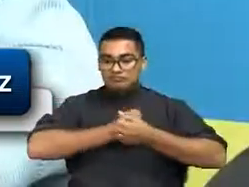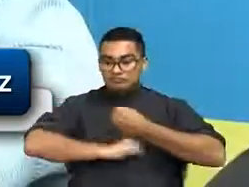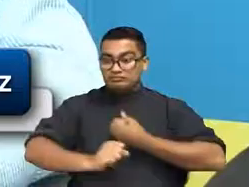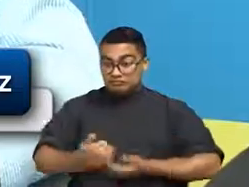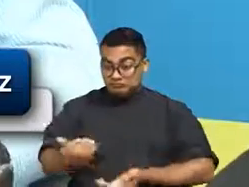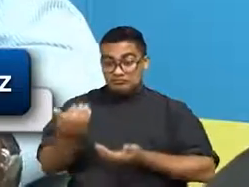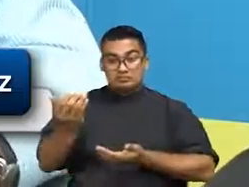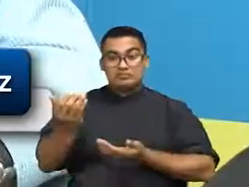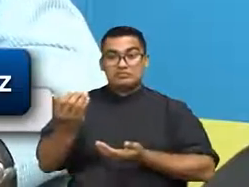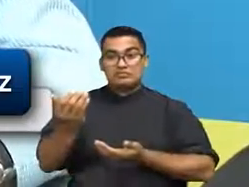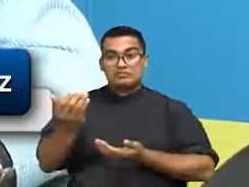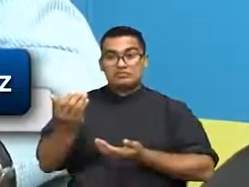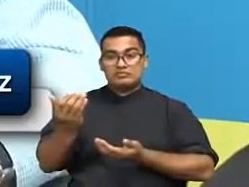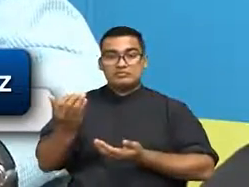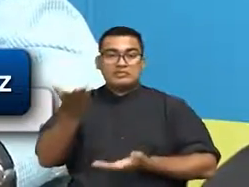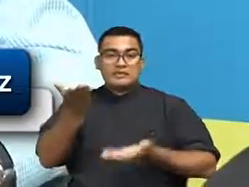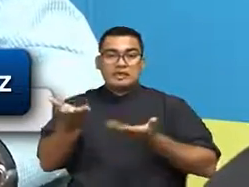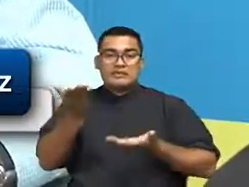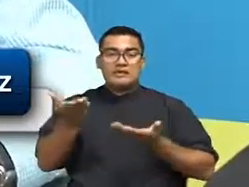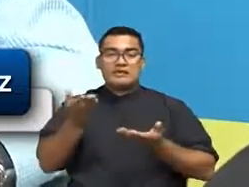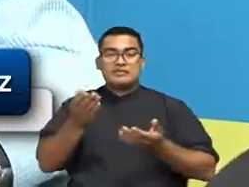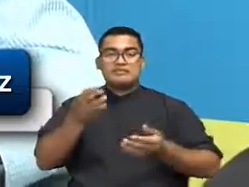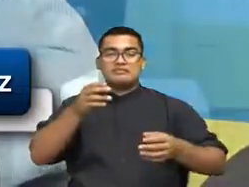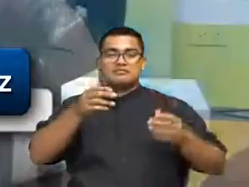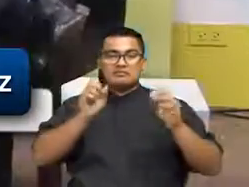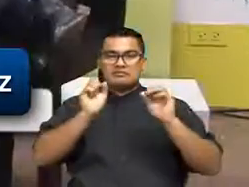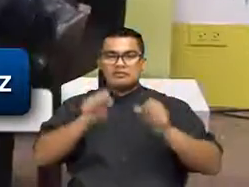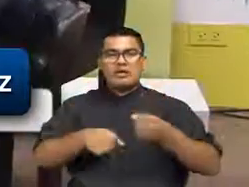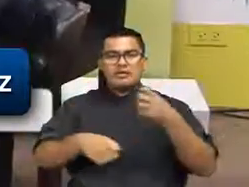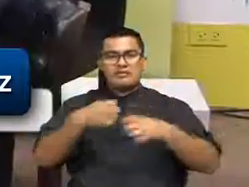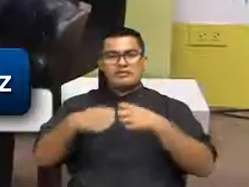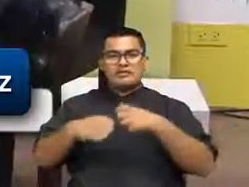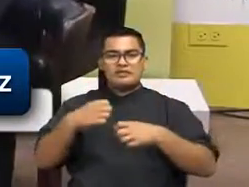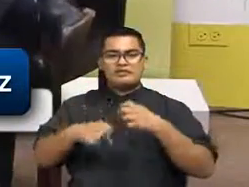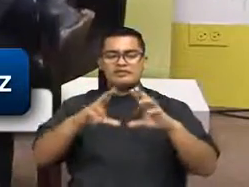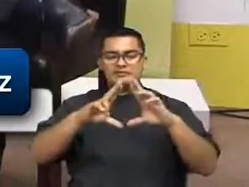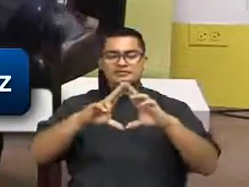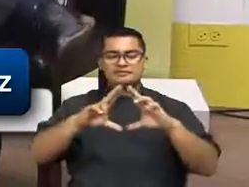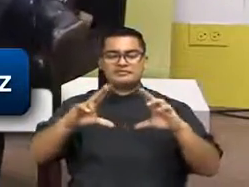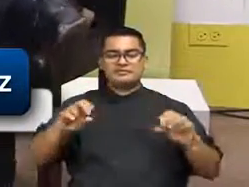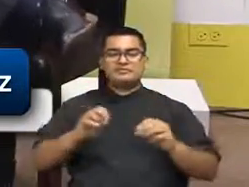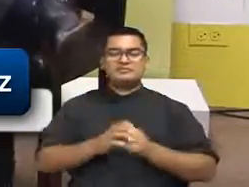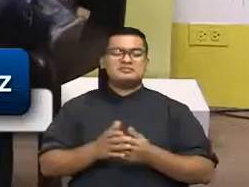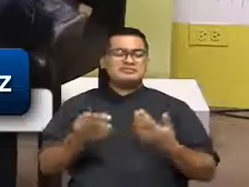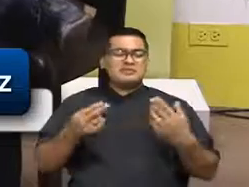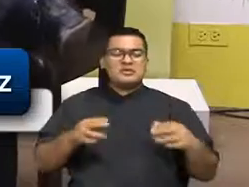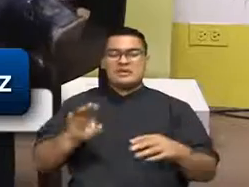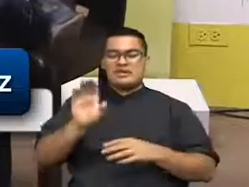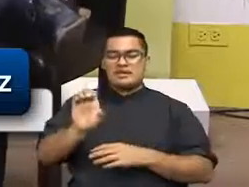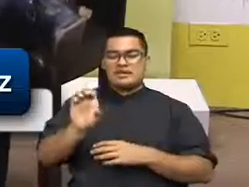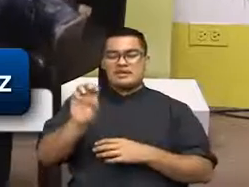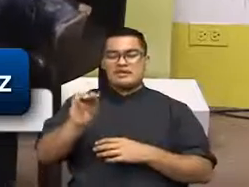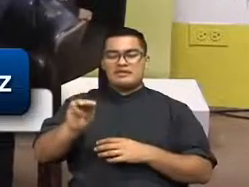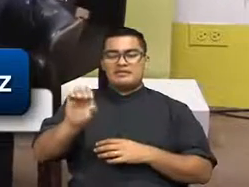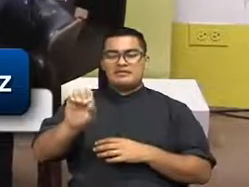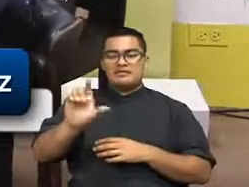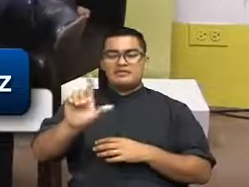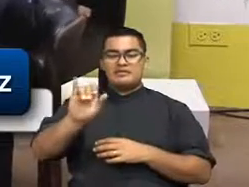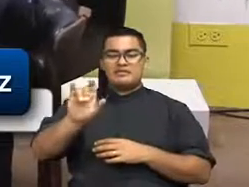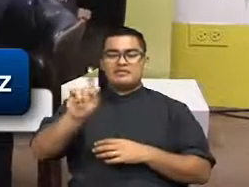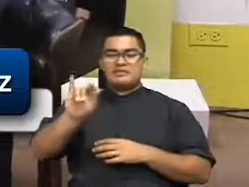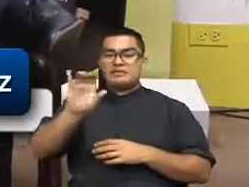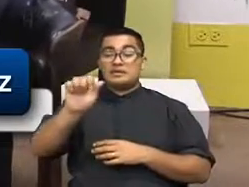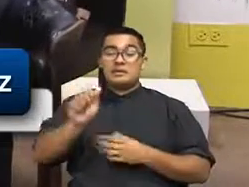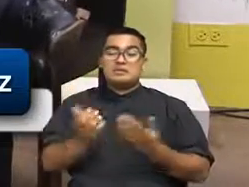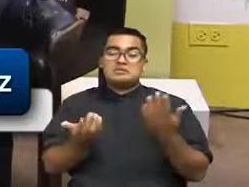se presenta este tipo de anemia en nuestro país? Ok, normalmente las anemias hemolíticas en los recién nacidos pueden